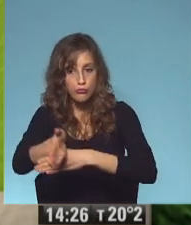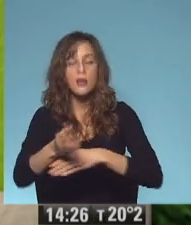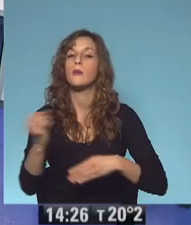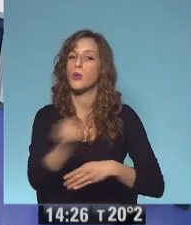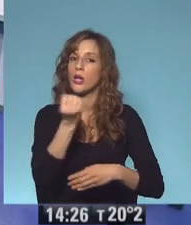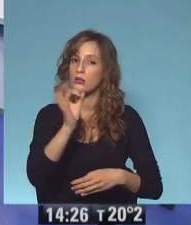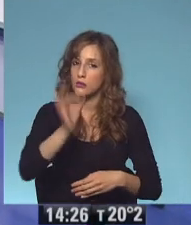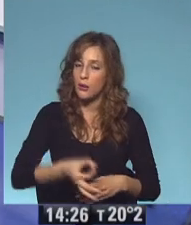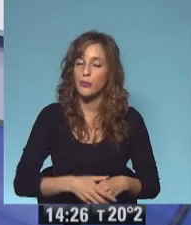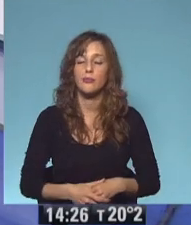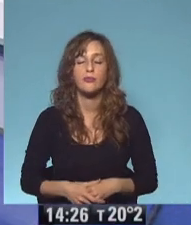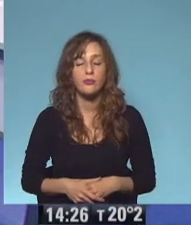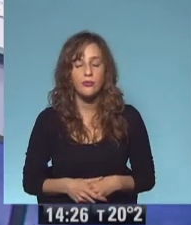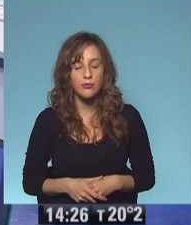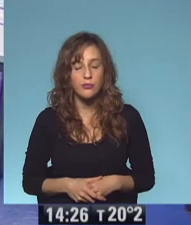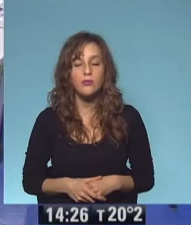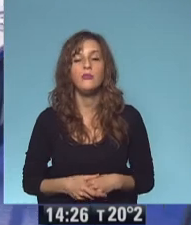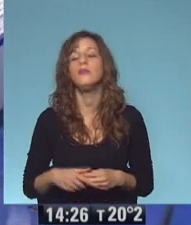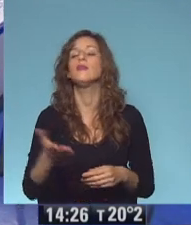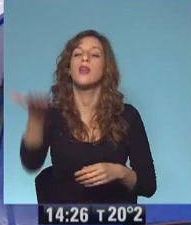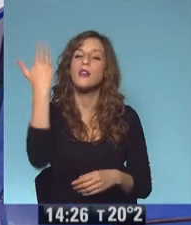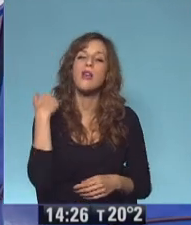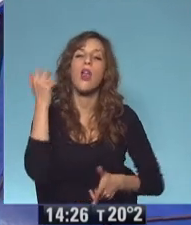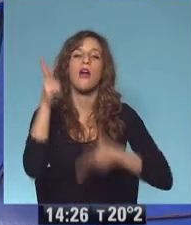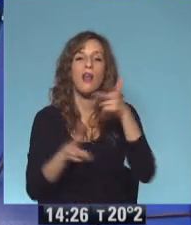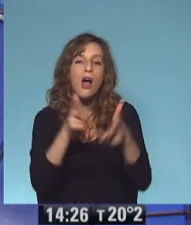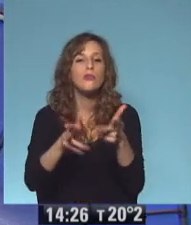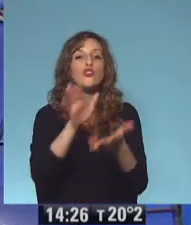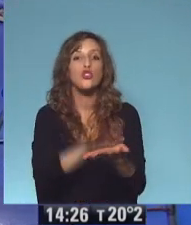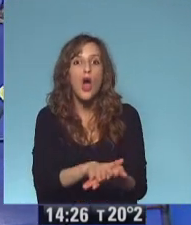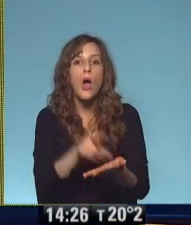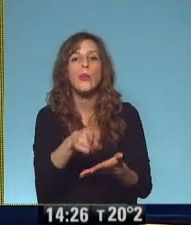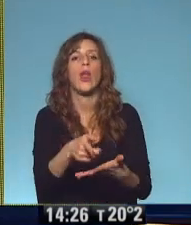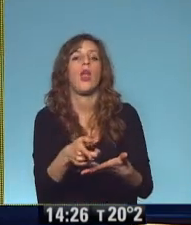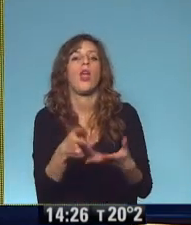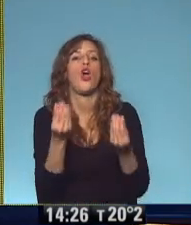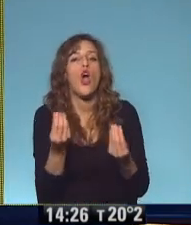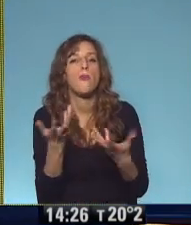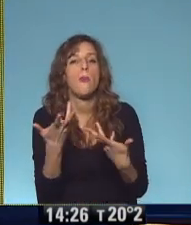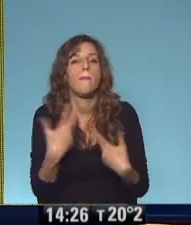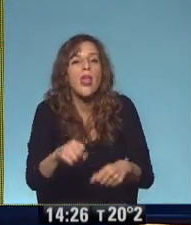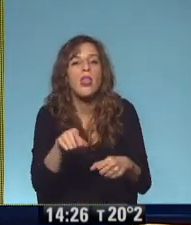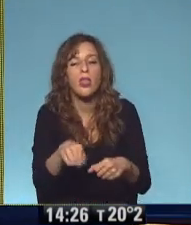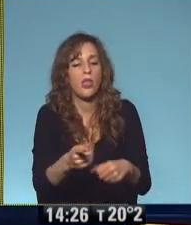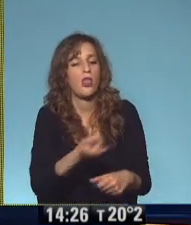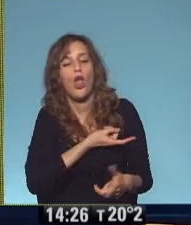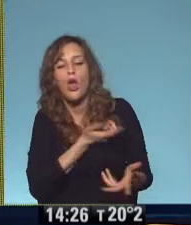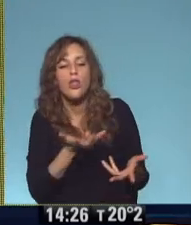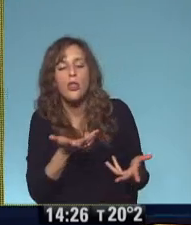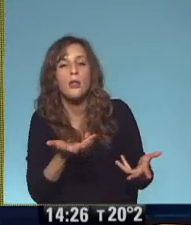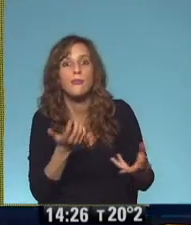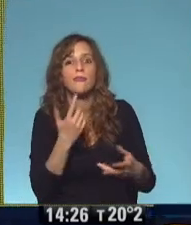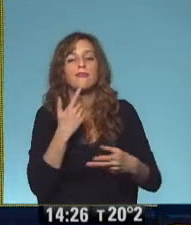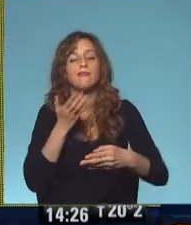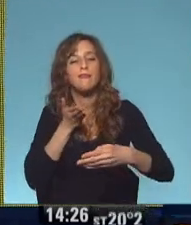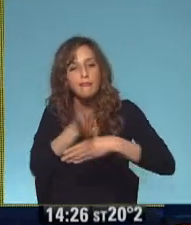como puntos de referencia. Oeste. Ayer habíamos hablado de los puntos de referencia y para tomar como puntos de referencia las entradas del parque serían